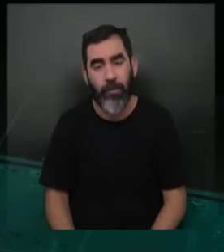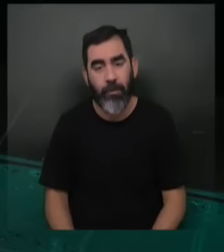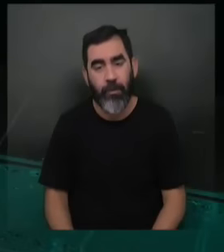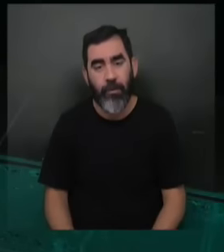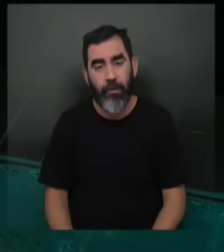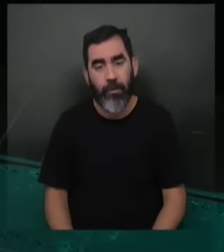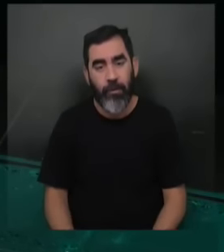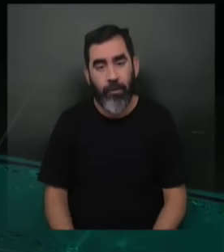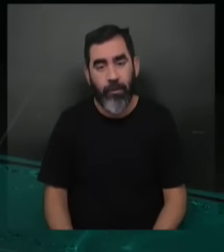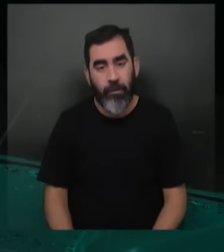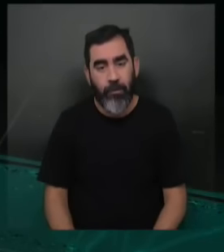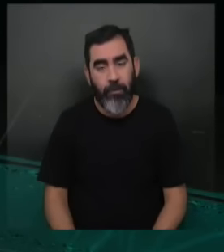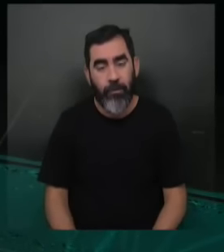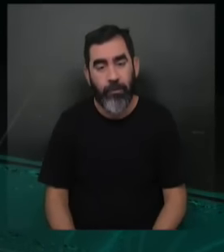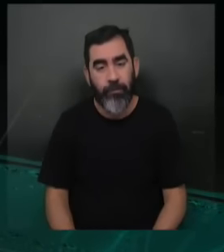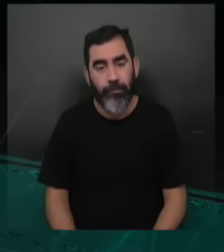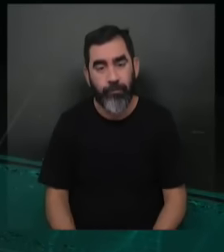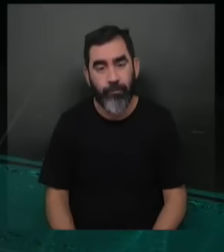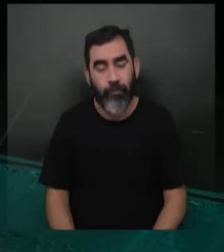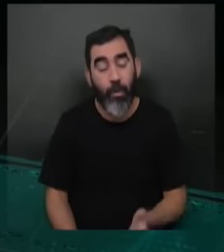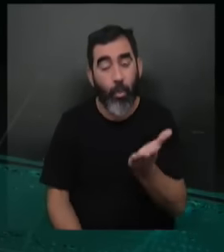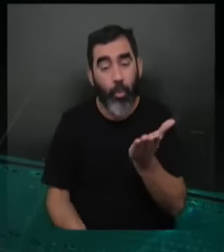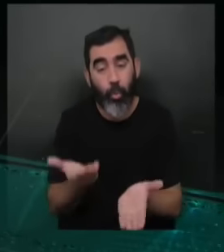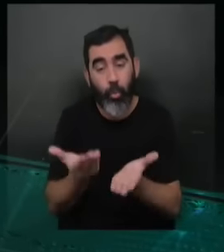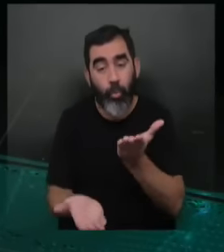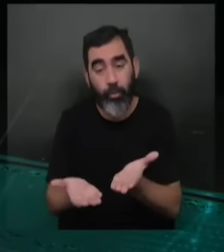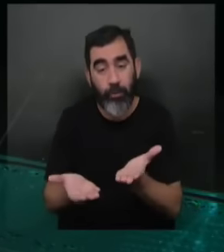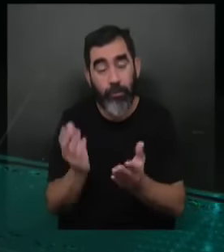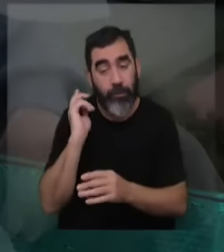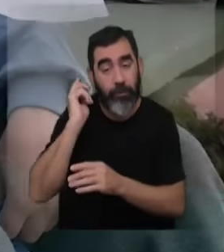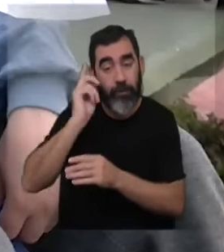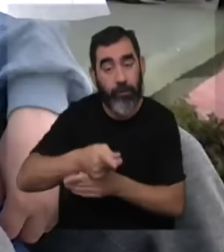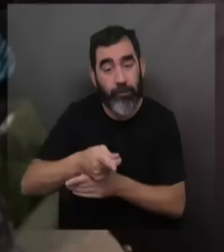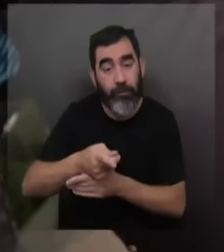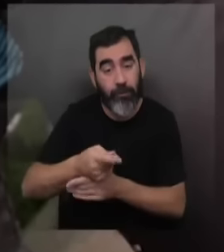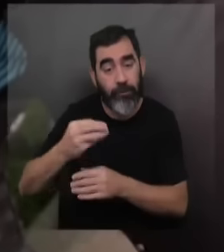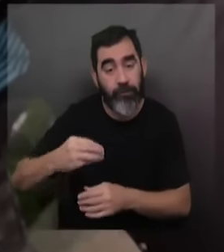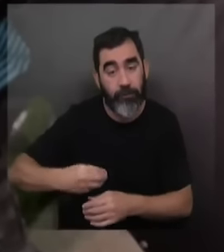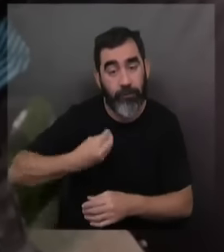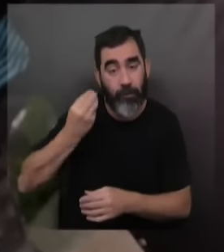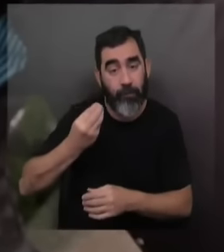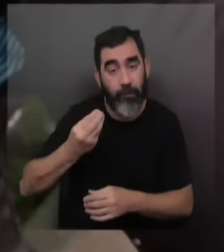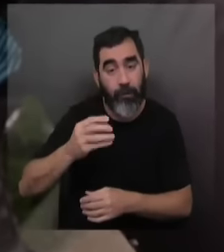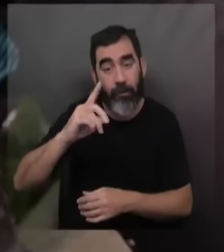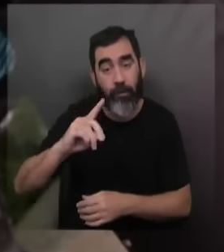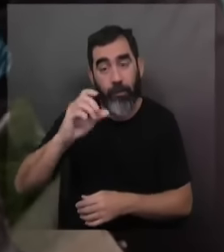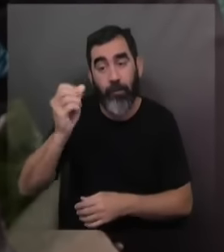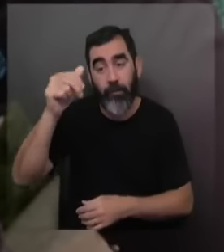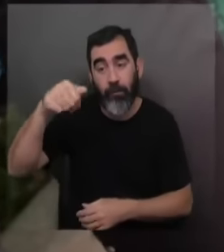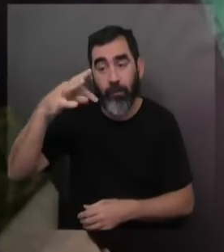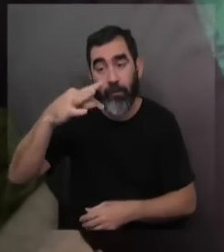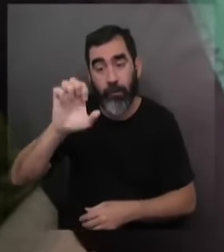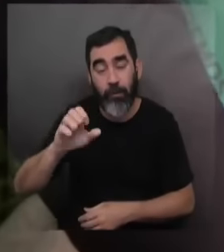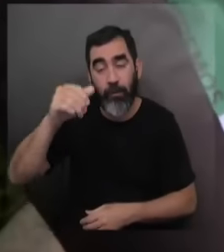nada y seguimos en temas judiciales porque la justicia justamente dispuso el sobreseimiento de Dante mareco